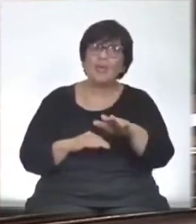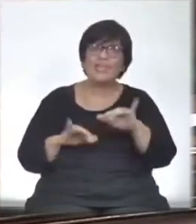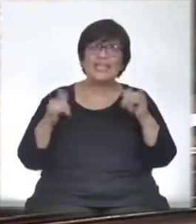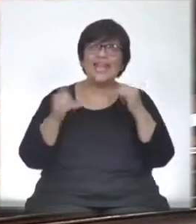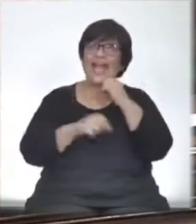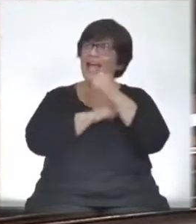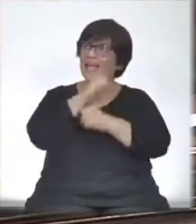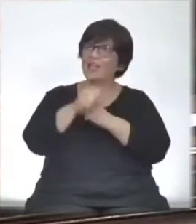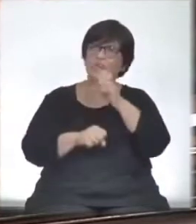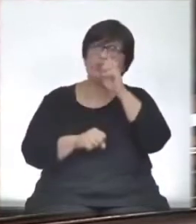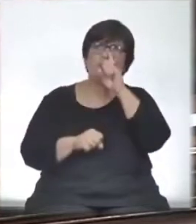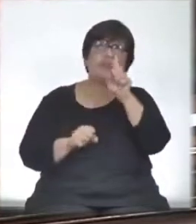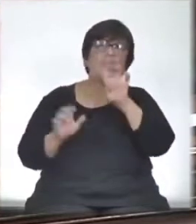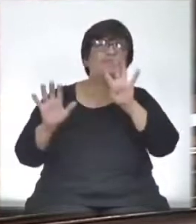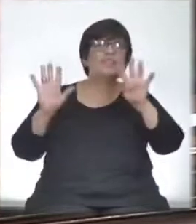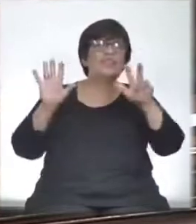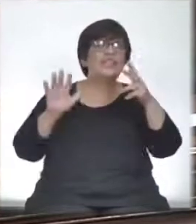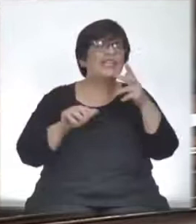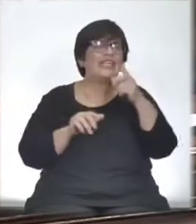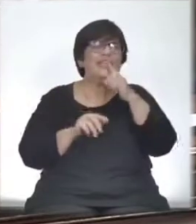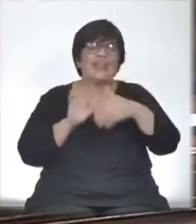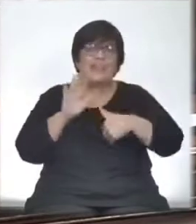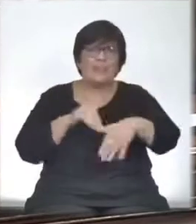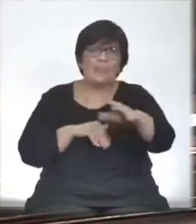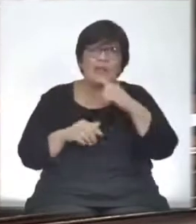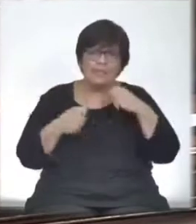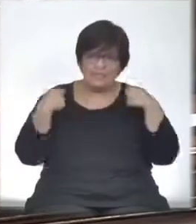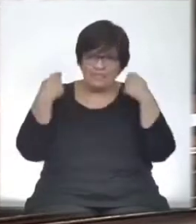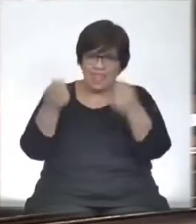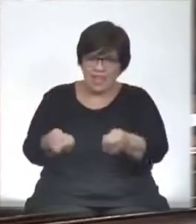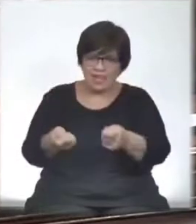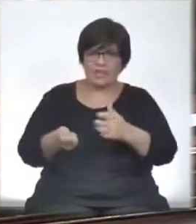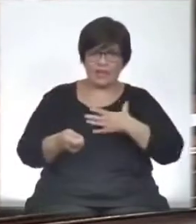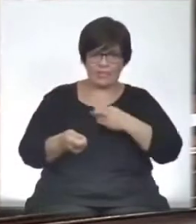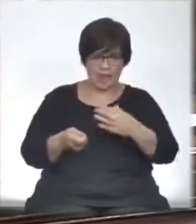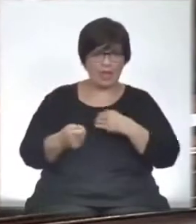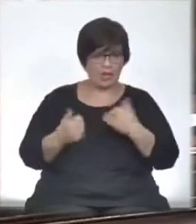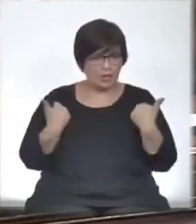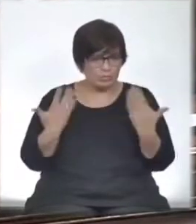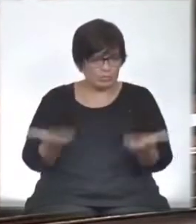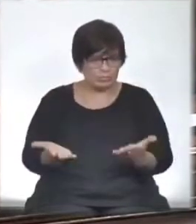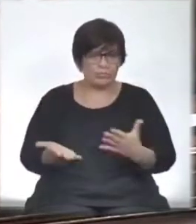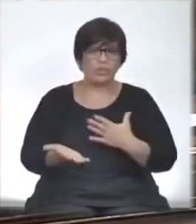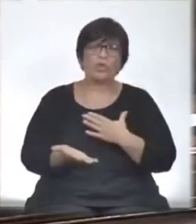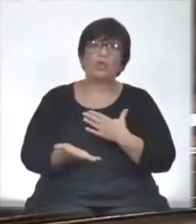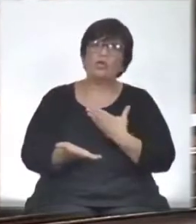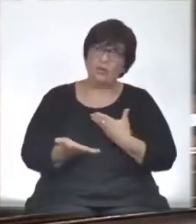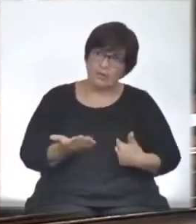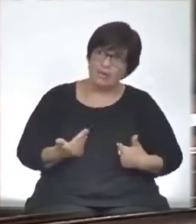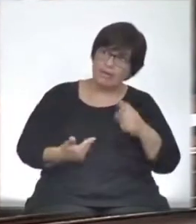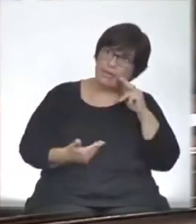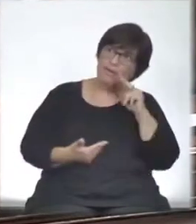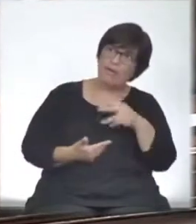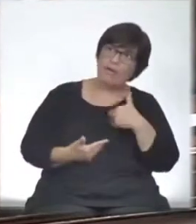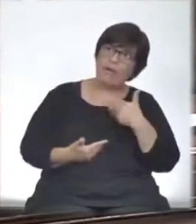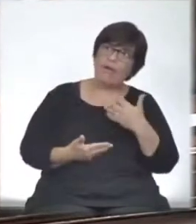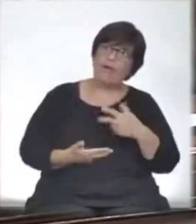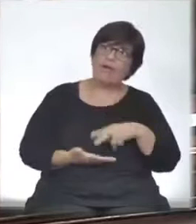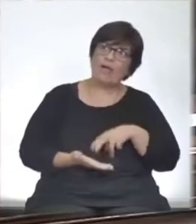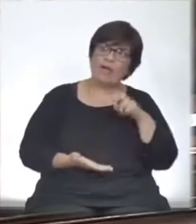años, entregarle el gobierno pacíficamente al Partido Nacional. Tuve la dicha de ver ese